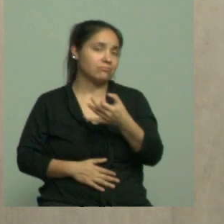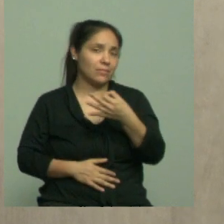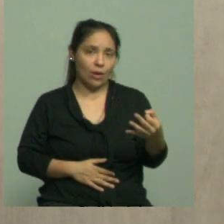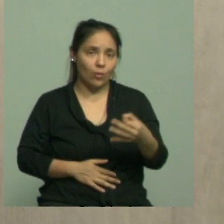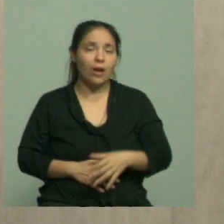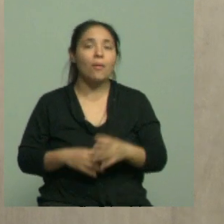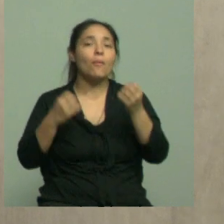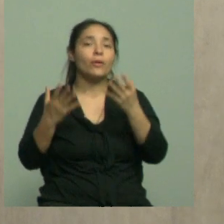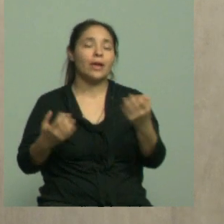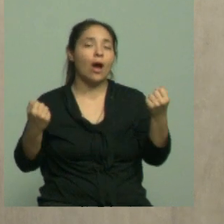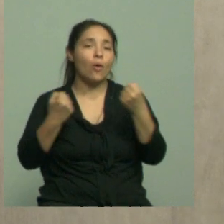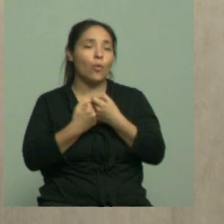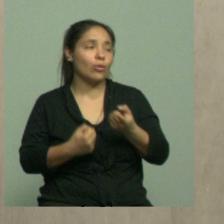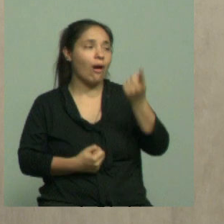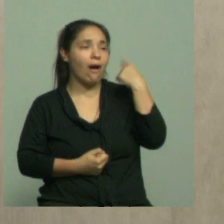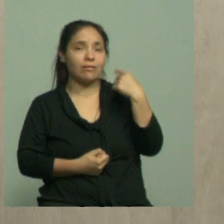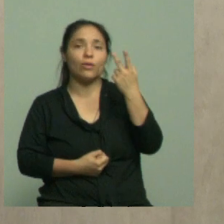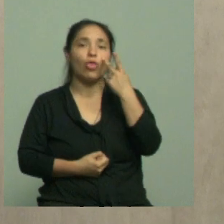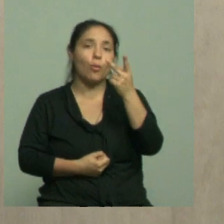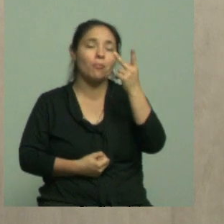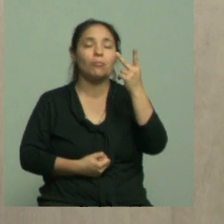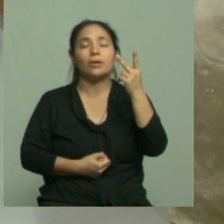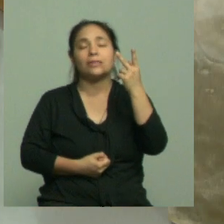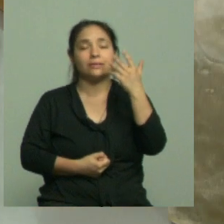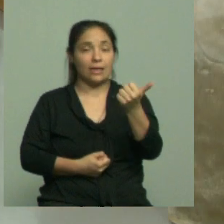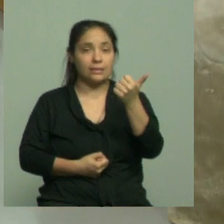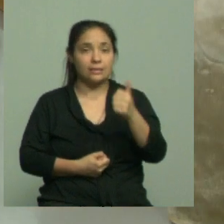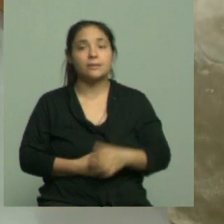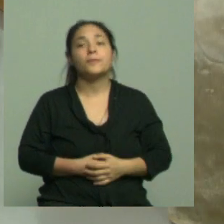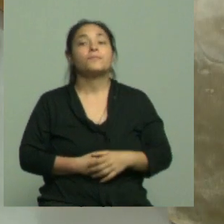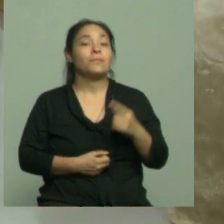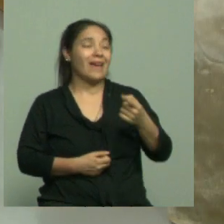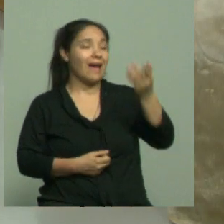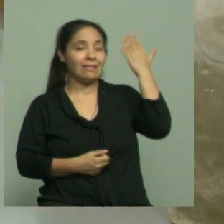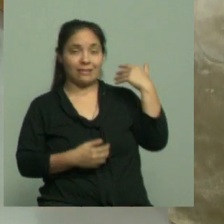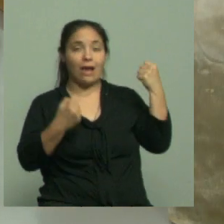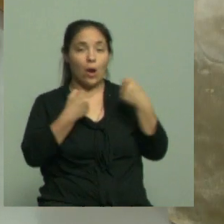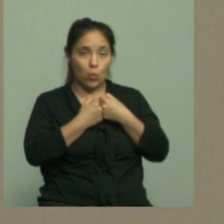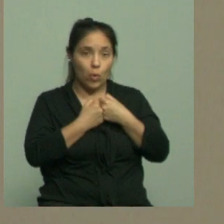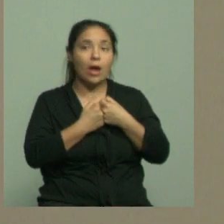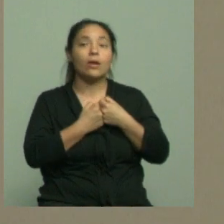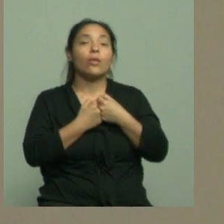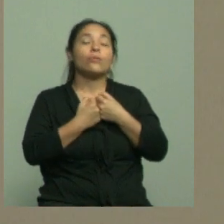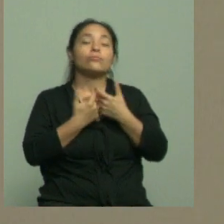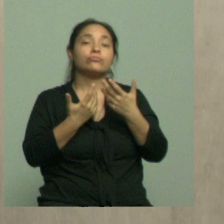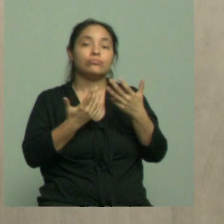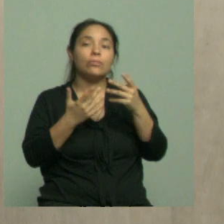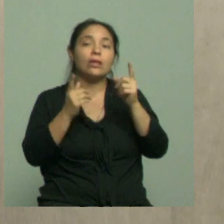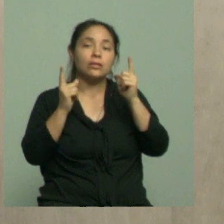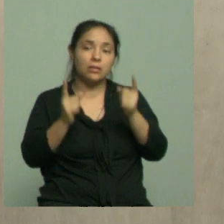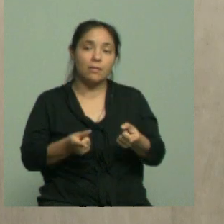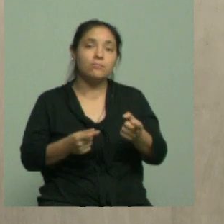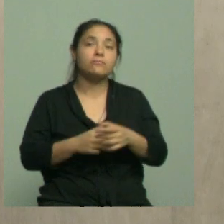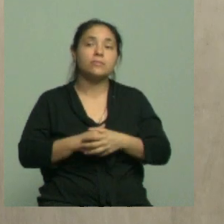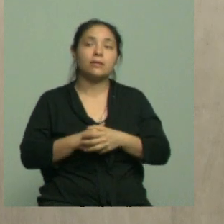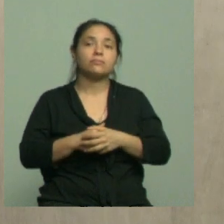al acuerdo del 2006 que se dio en aquel momento, y en base a eso es que ahora también se está planteando la discusión de la línea, de la